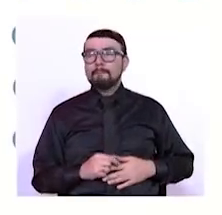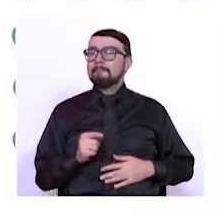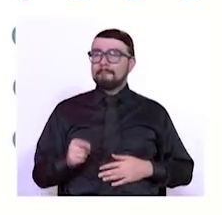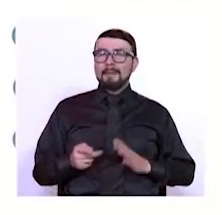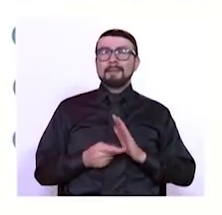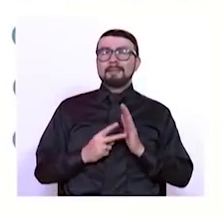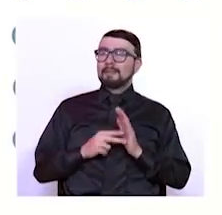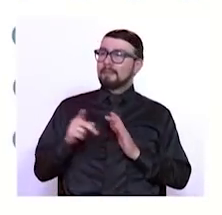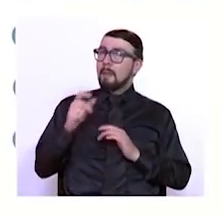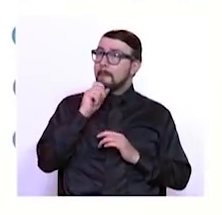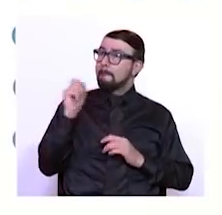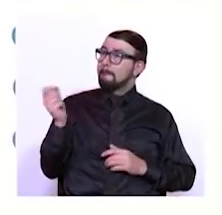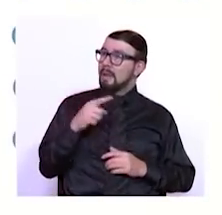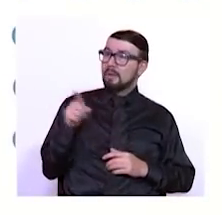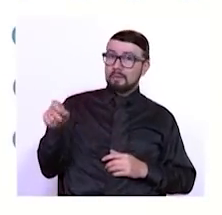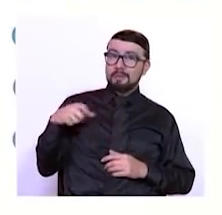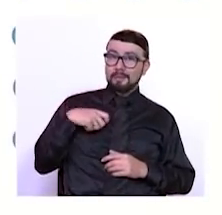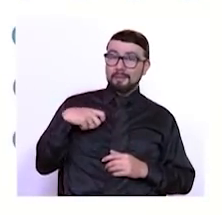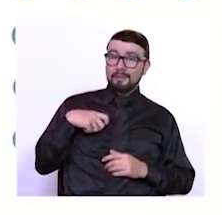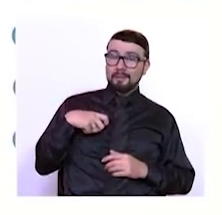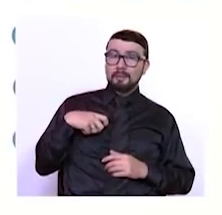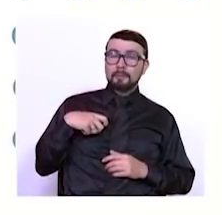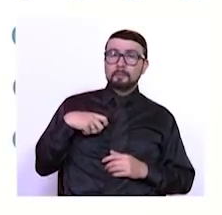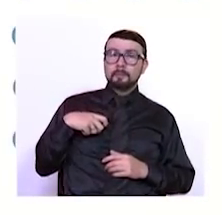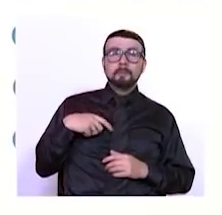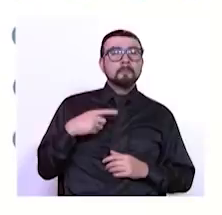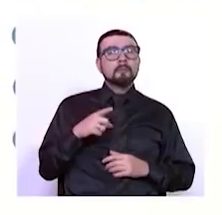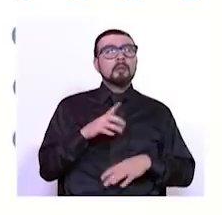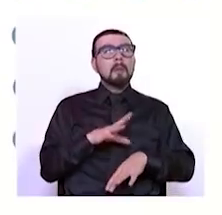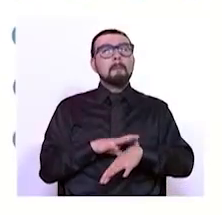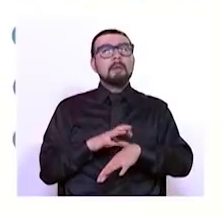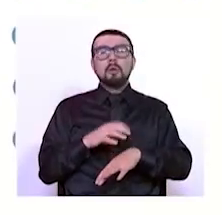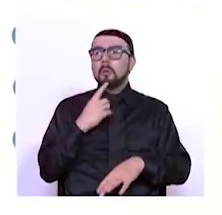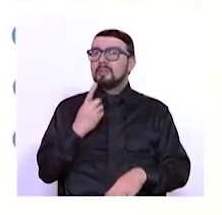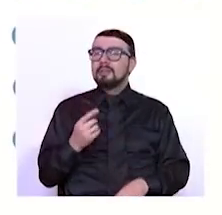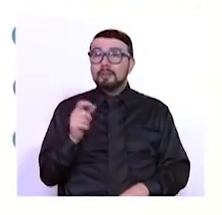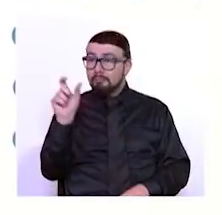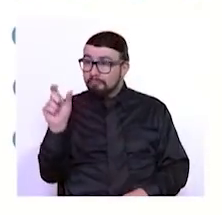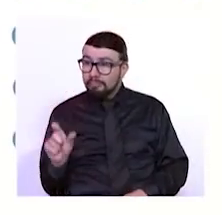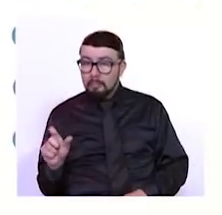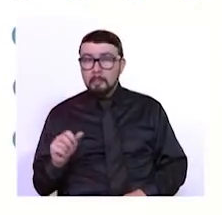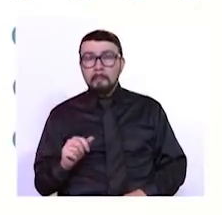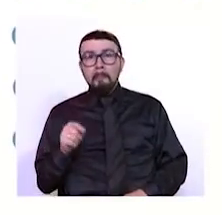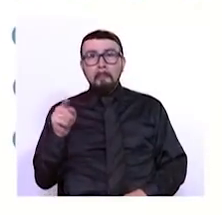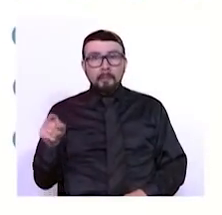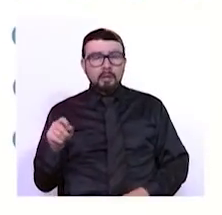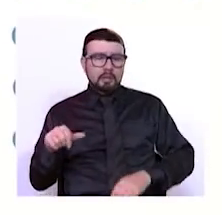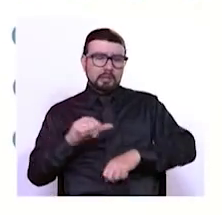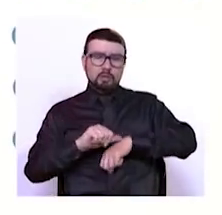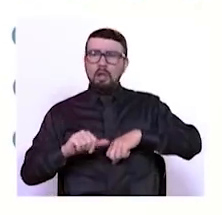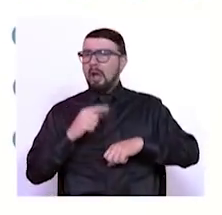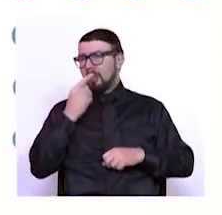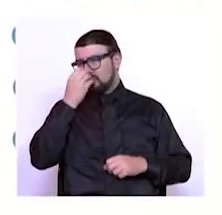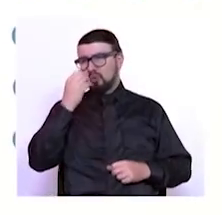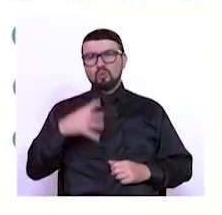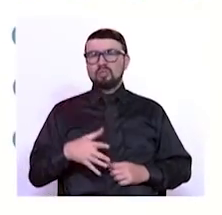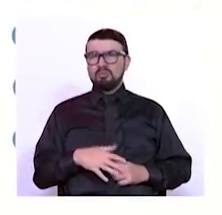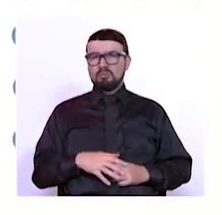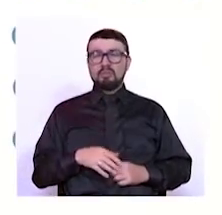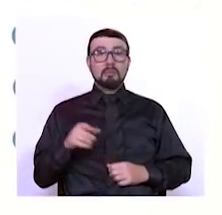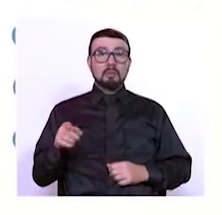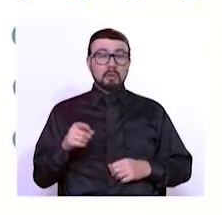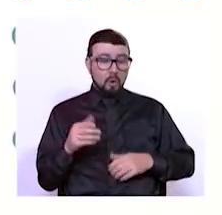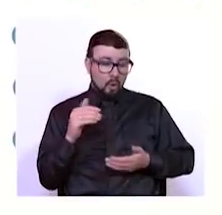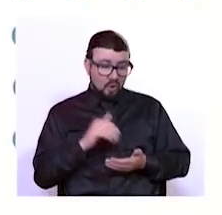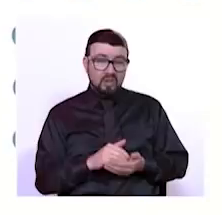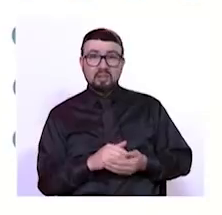una pregunta que tenemos acá, donde un médico le dice a una paciente que la cirugía no le sirve para nada porque las varices